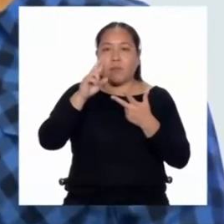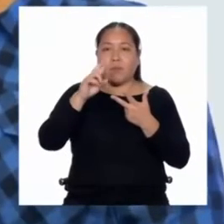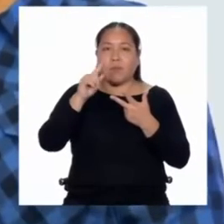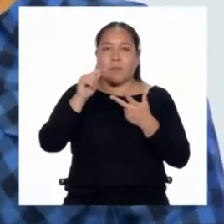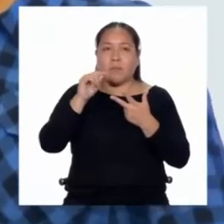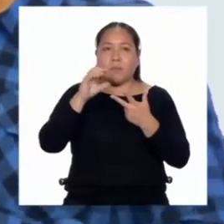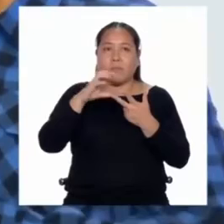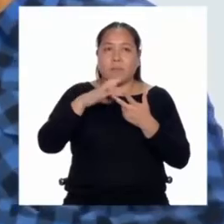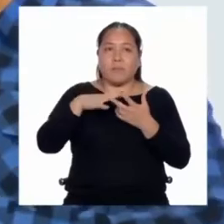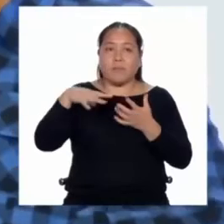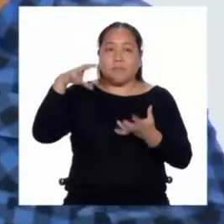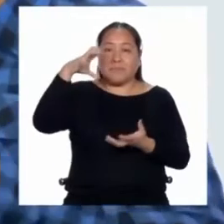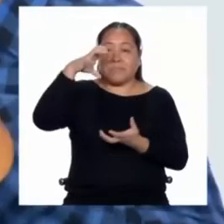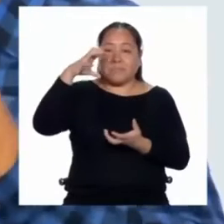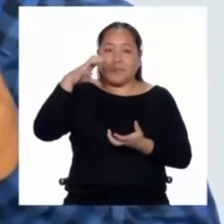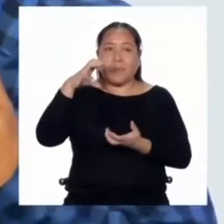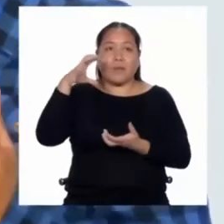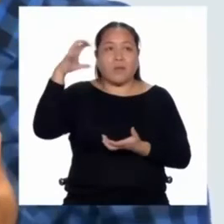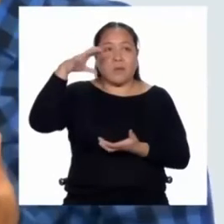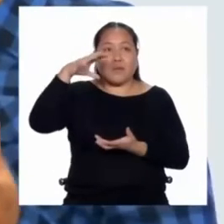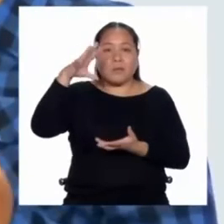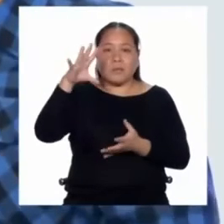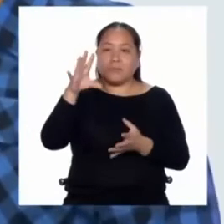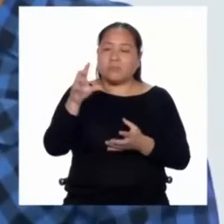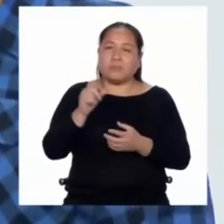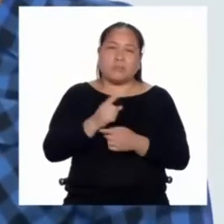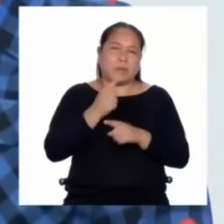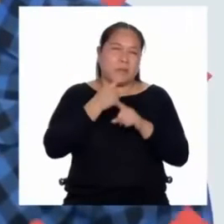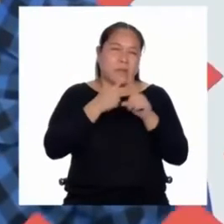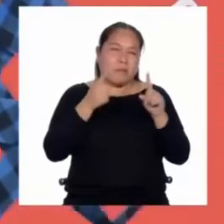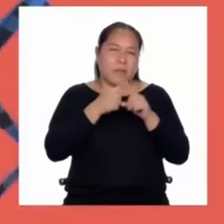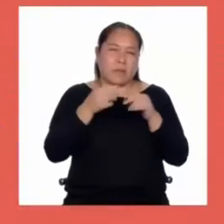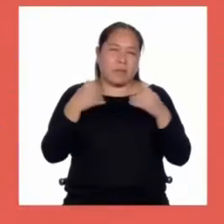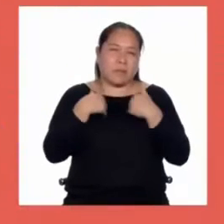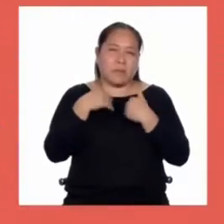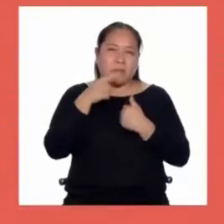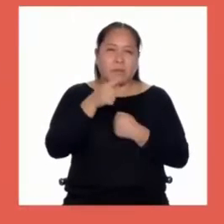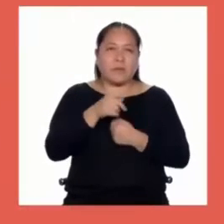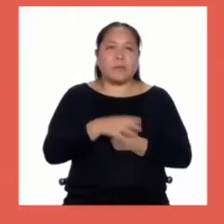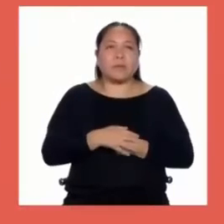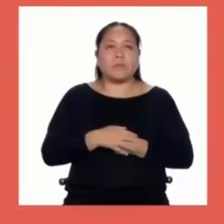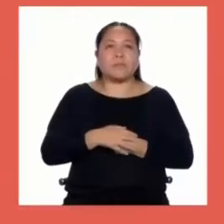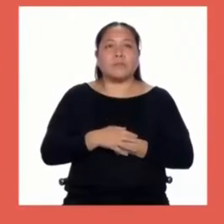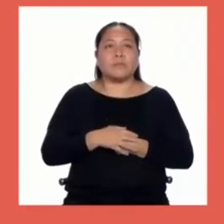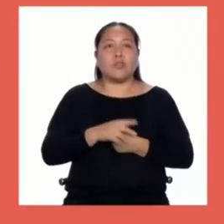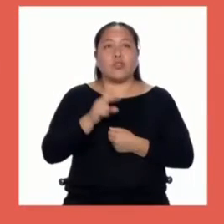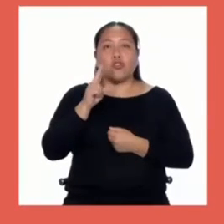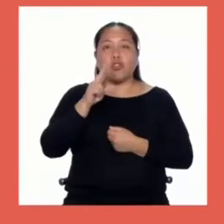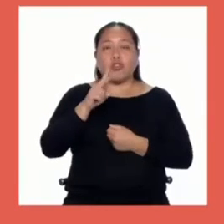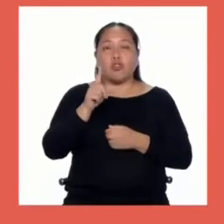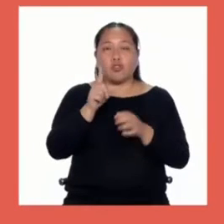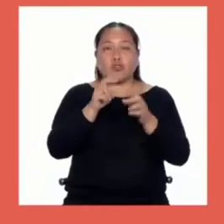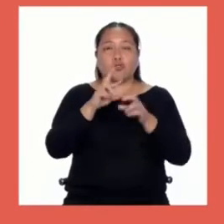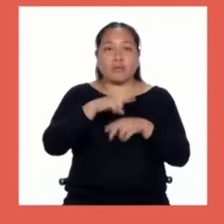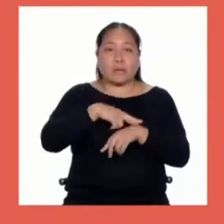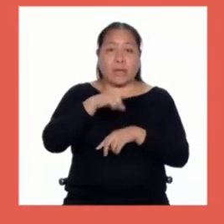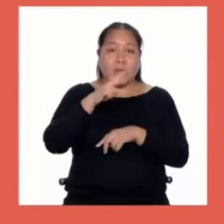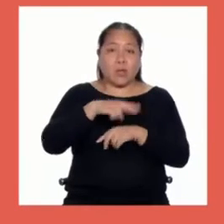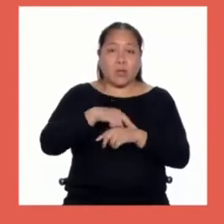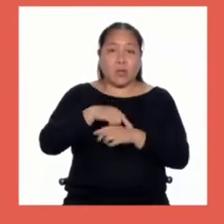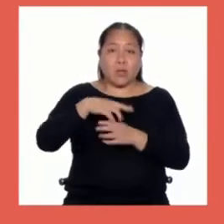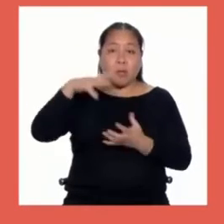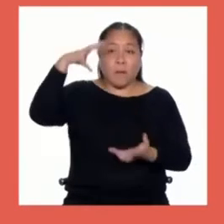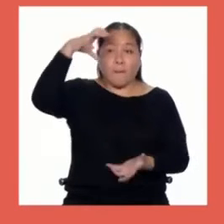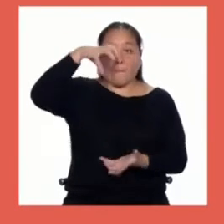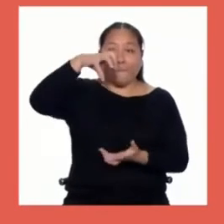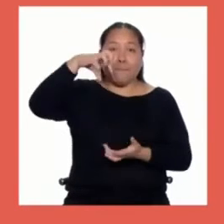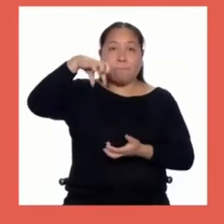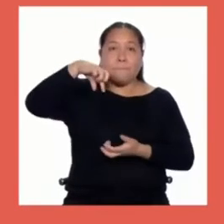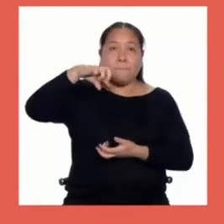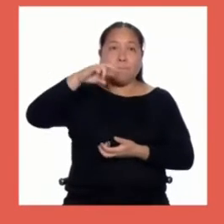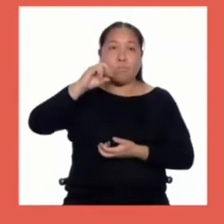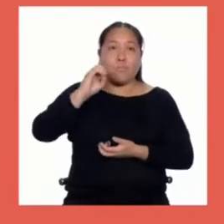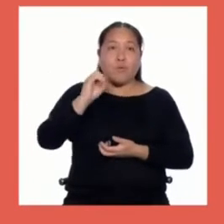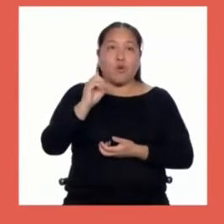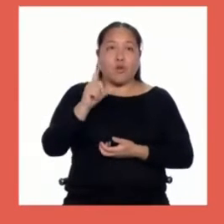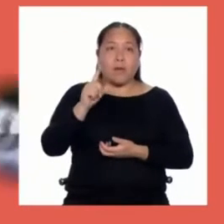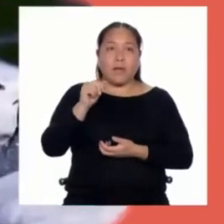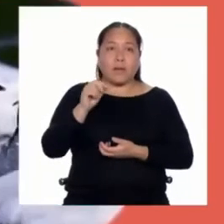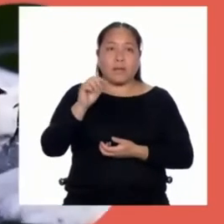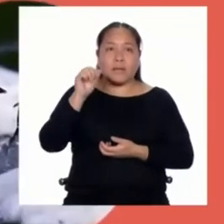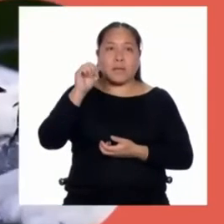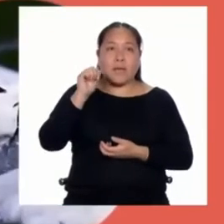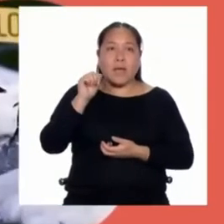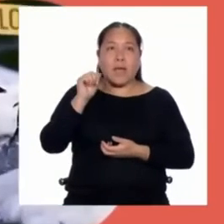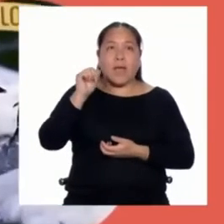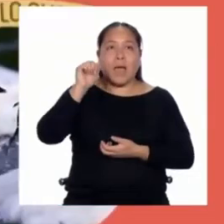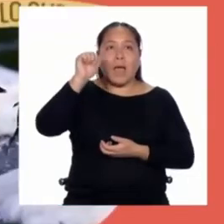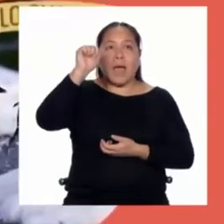la biodiversidad es muy escasa. Existen dos regiones polares, la región ártica, en el polo